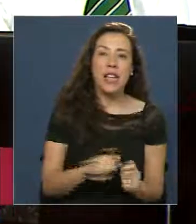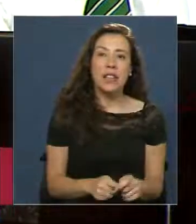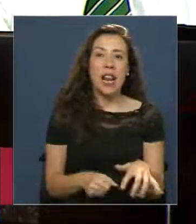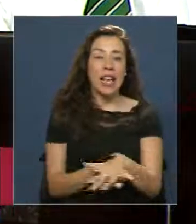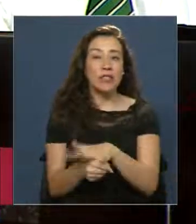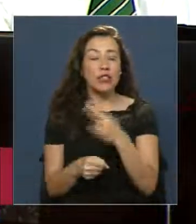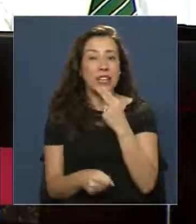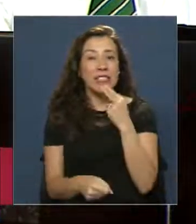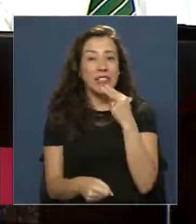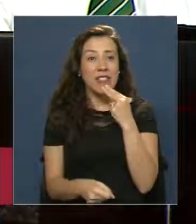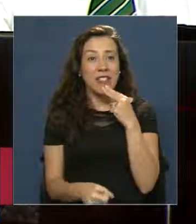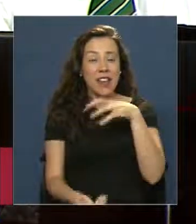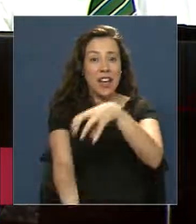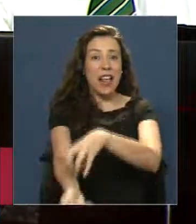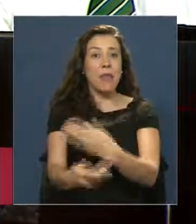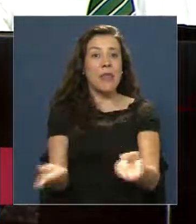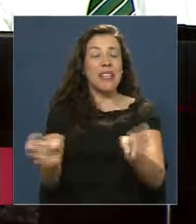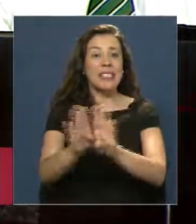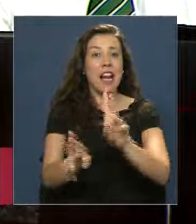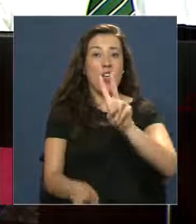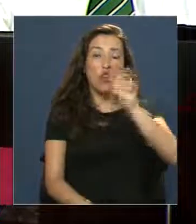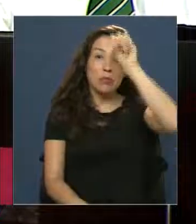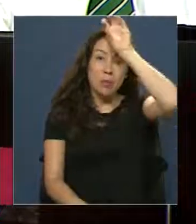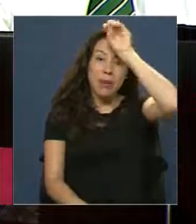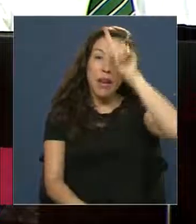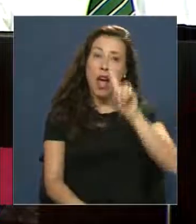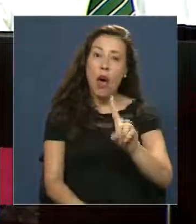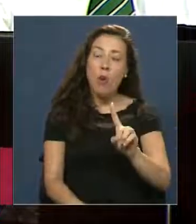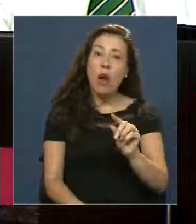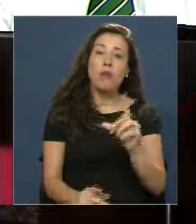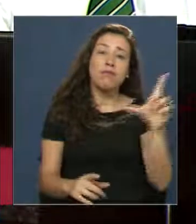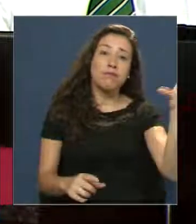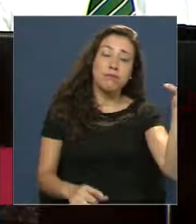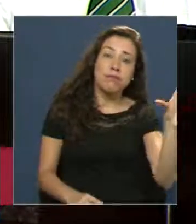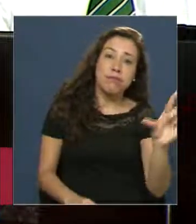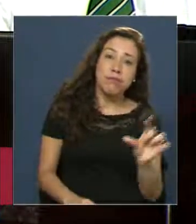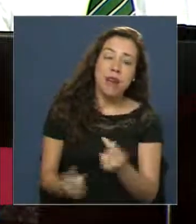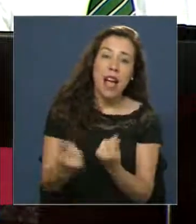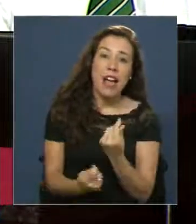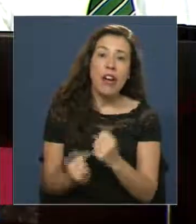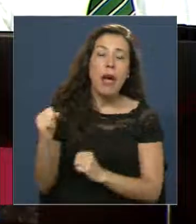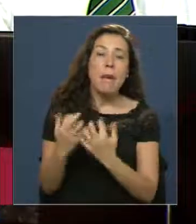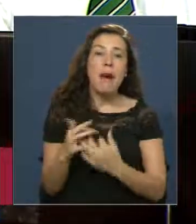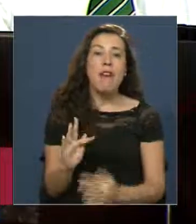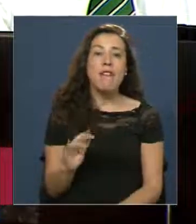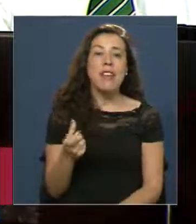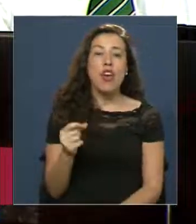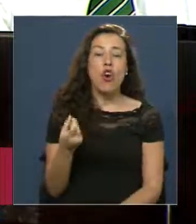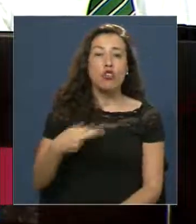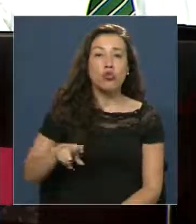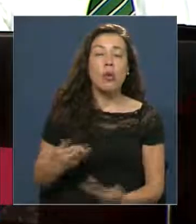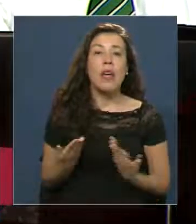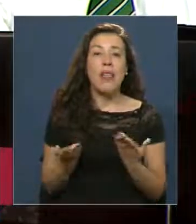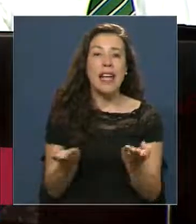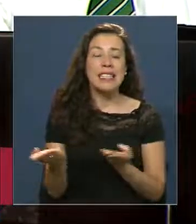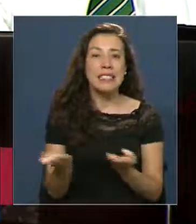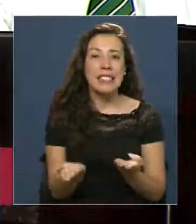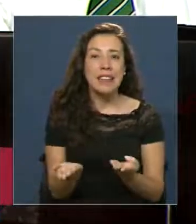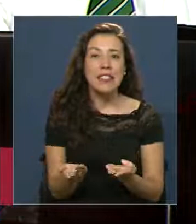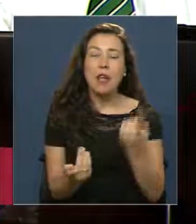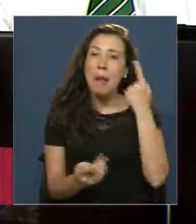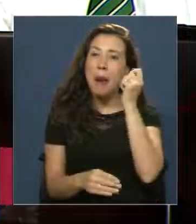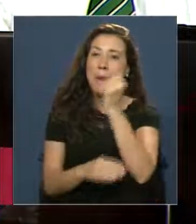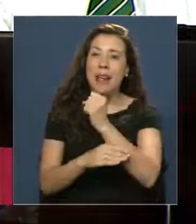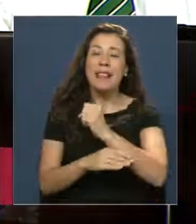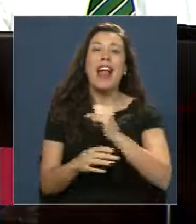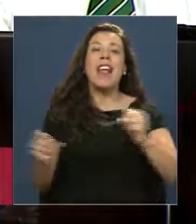se vive en la región, luego del cierre de dos mineras y de una gradual baja económica de la empresa Frigosur, que justamente presta servicios de faena y